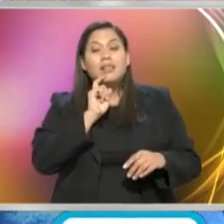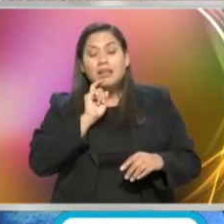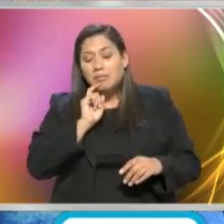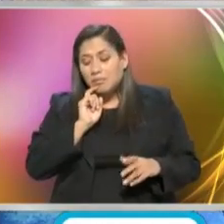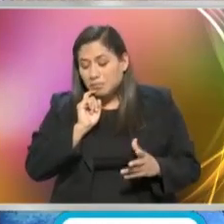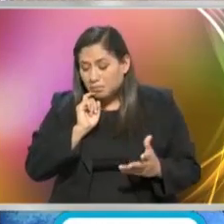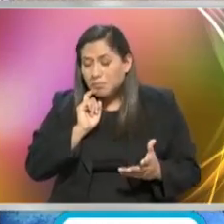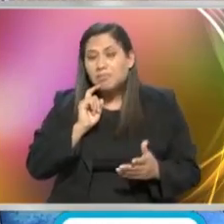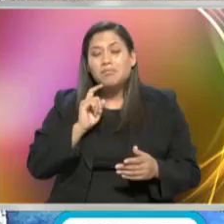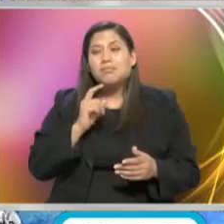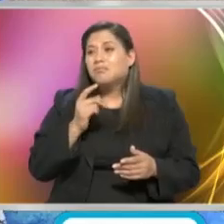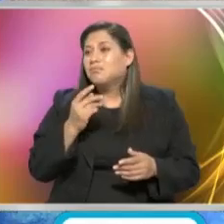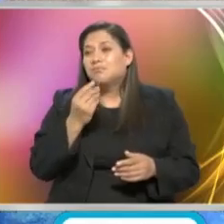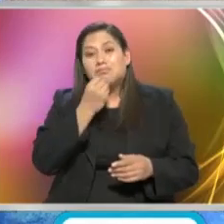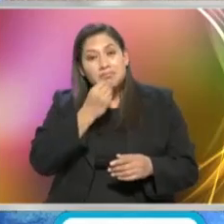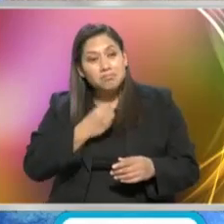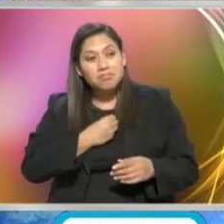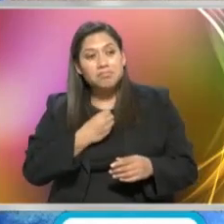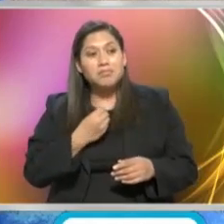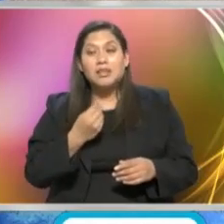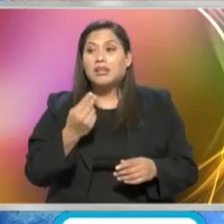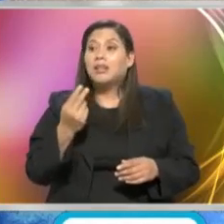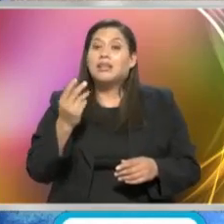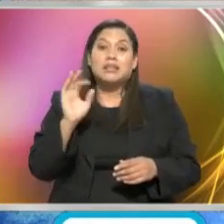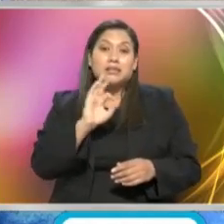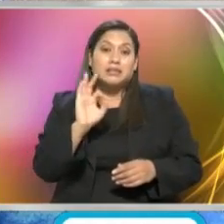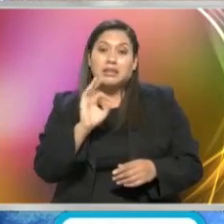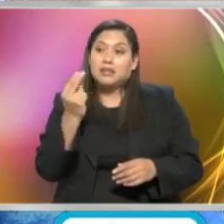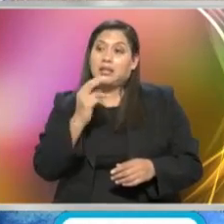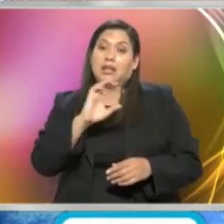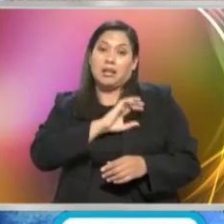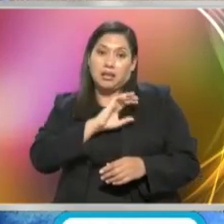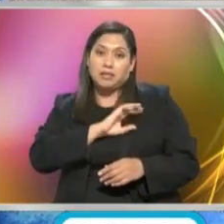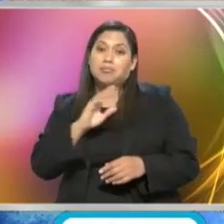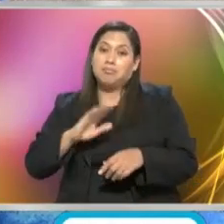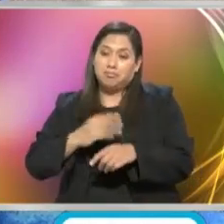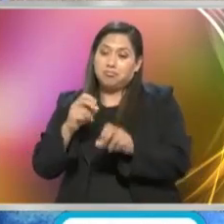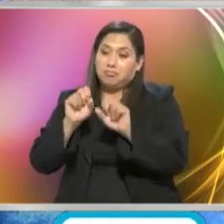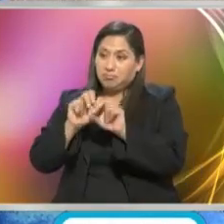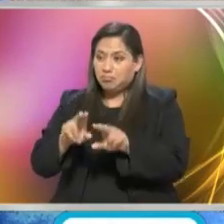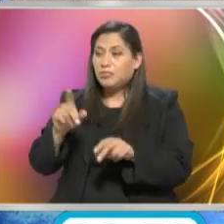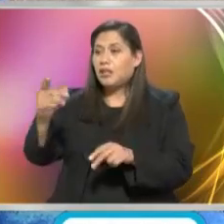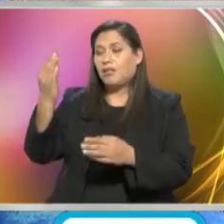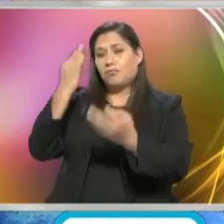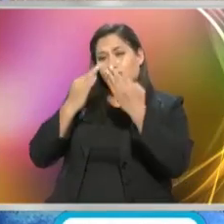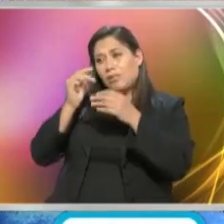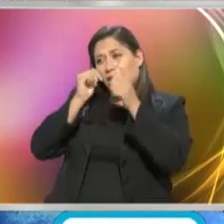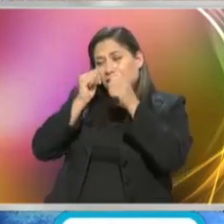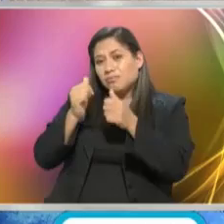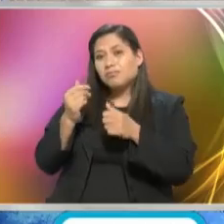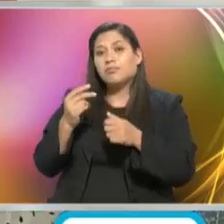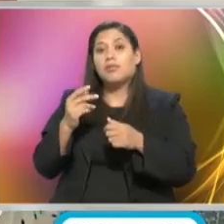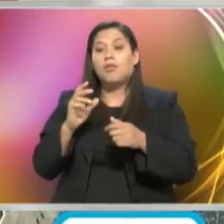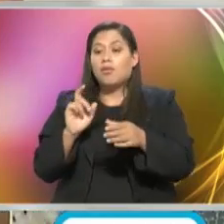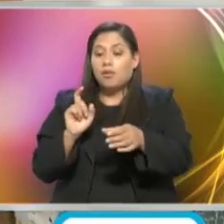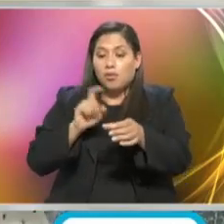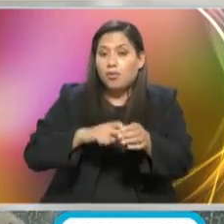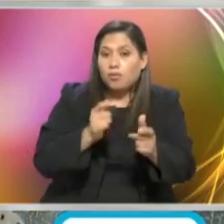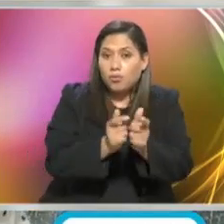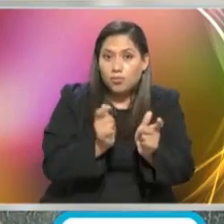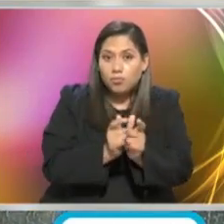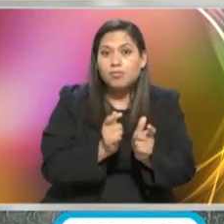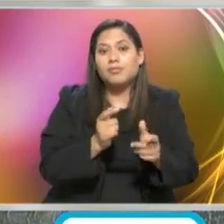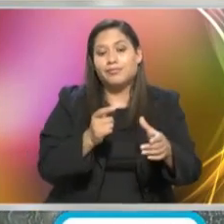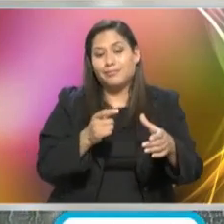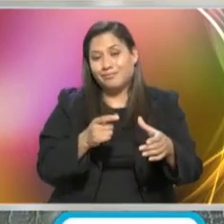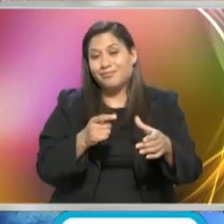medio para conseguir algo, a lo mejor para conseguir afecto, para conseguir como la aceptación de otras personas. La inclusión en un grupo, ¿no?